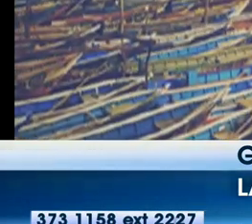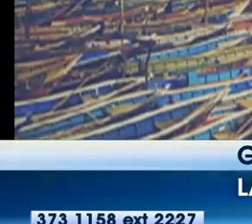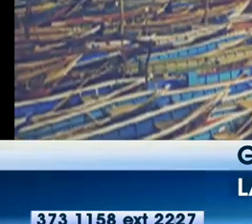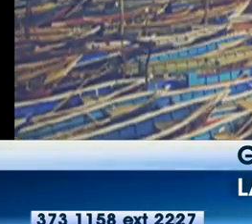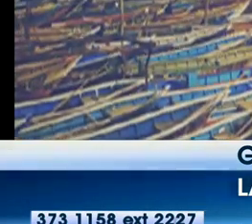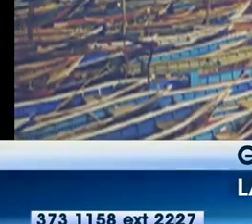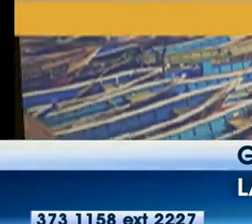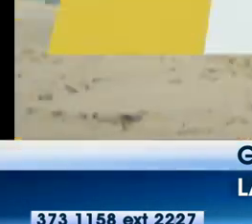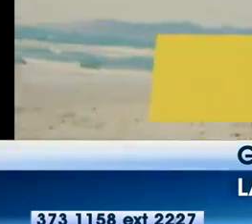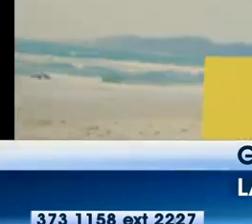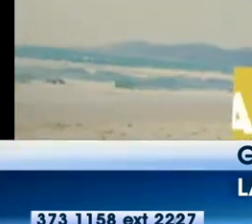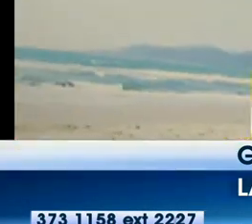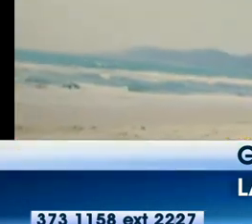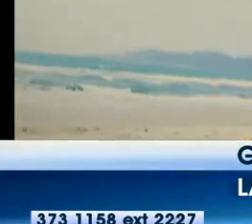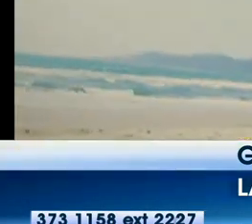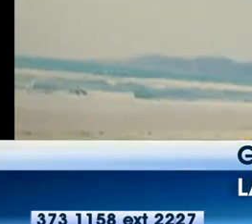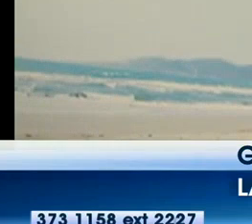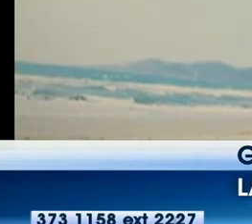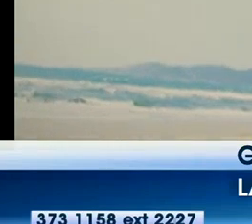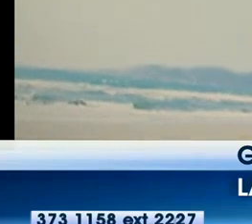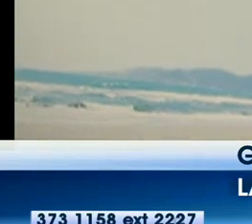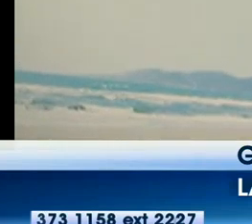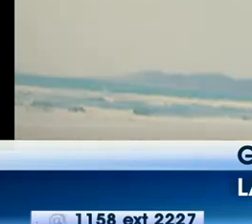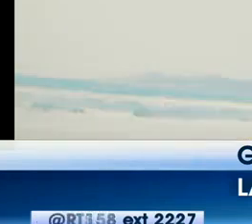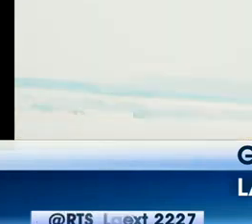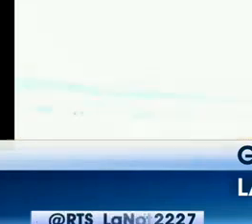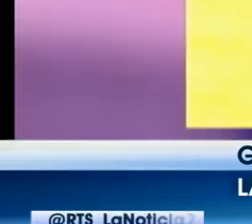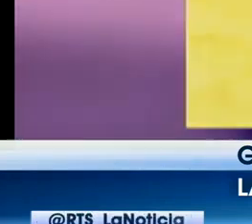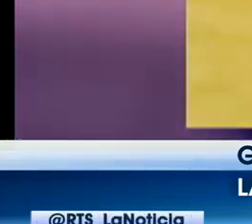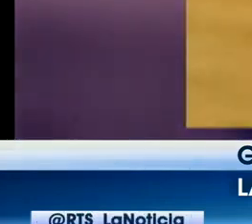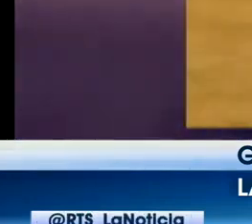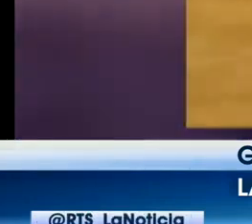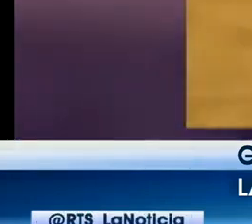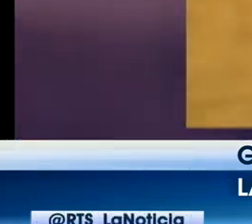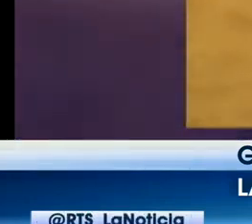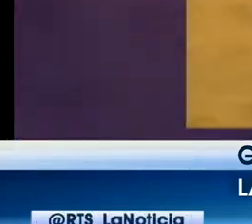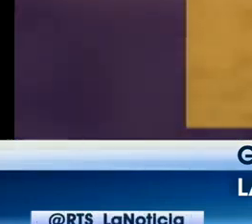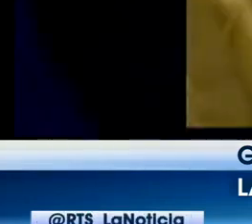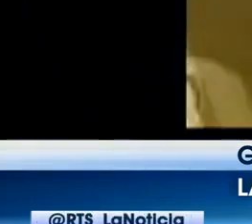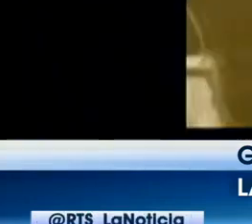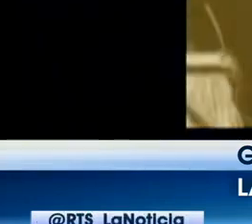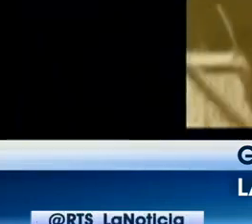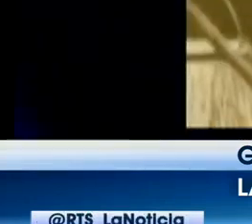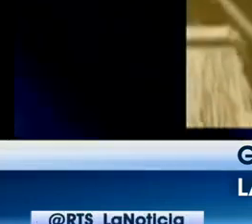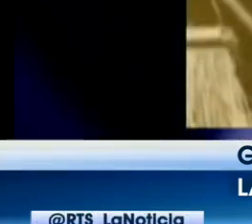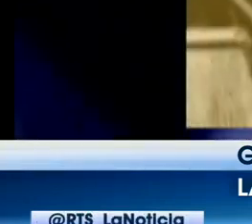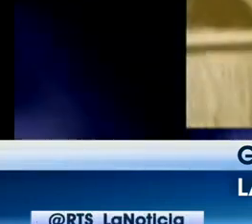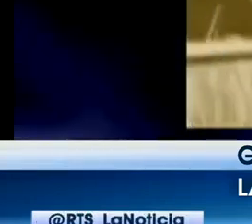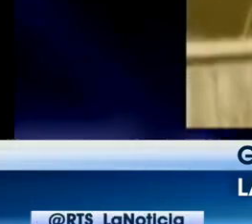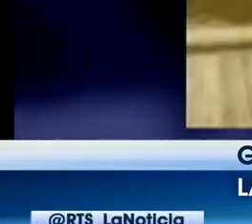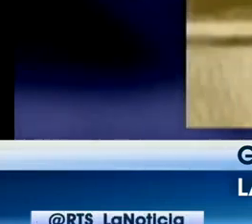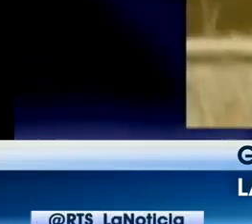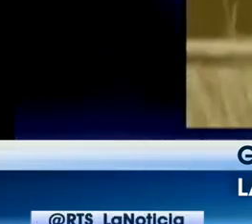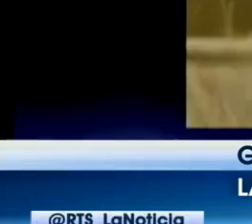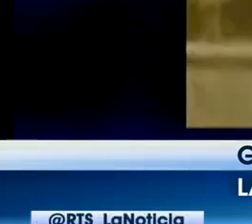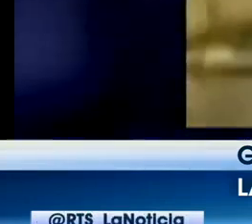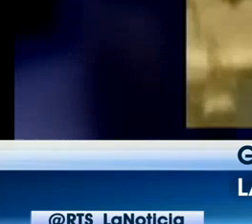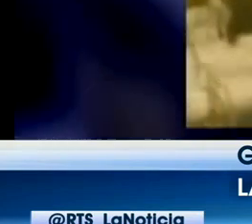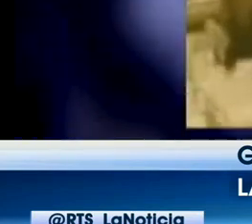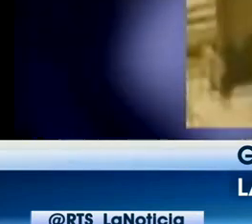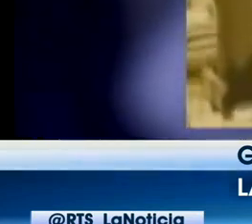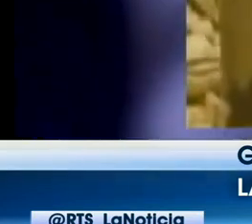esas comunidades fue la de los Chopoyas. En general, los Chopoyas y otros pequeños pueblos formaban